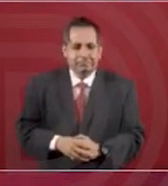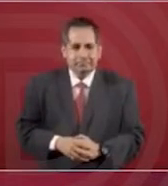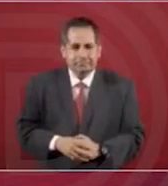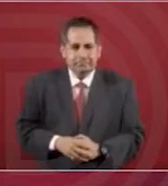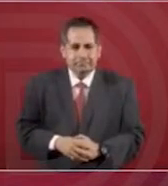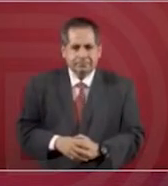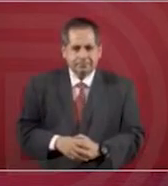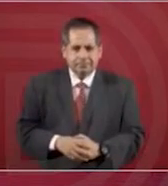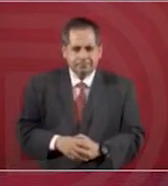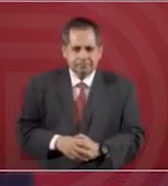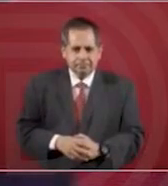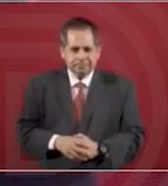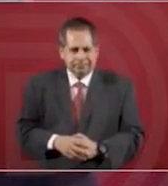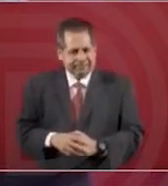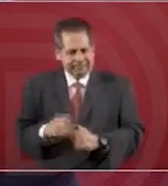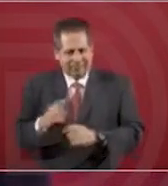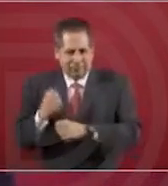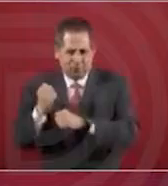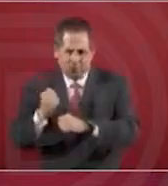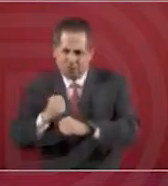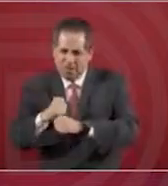Y macaneaba yo fuerte.